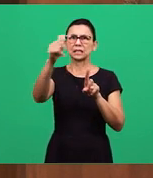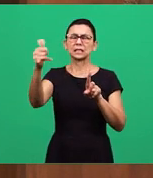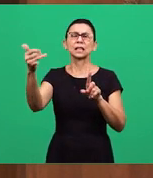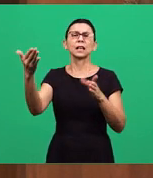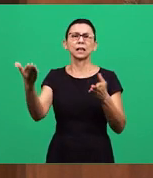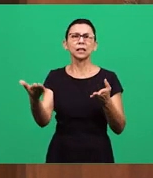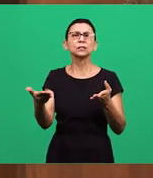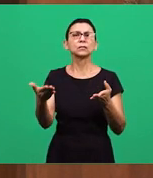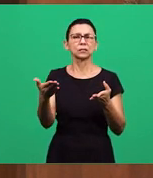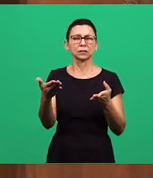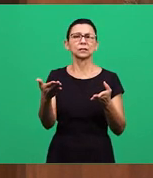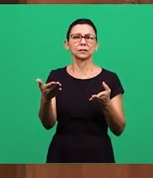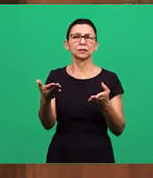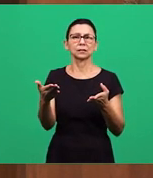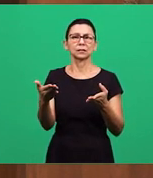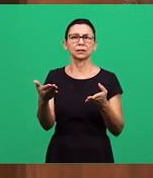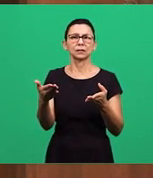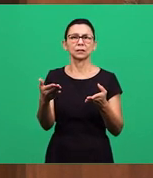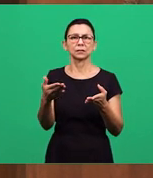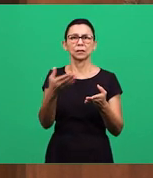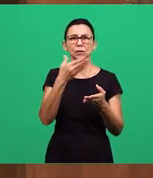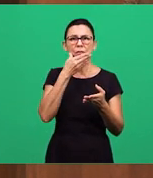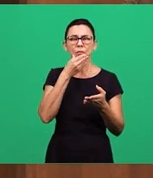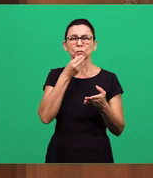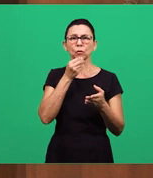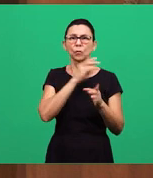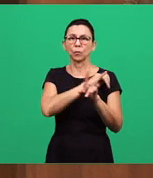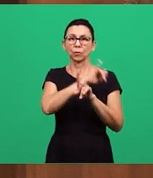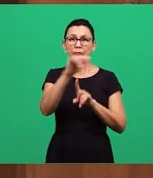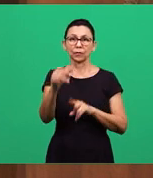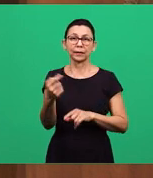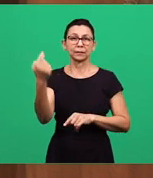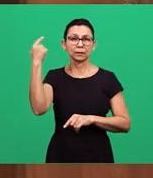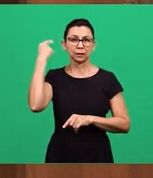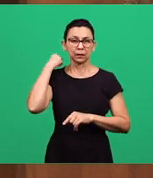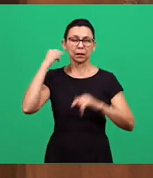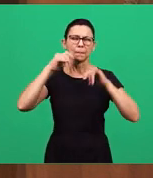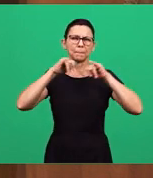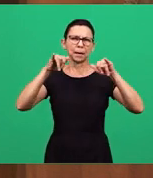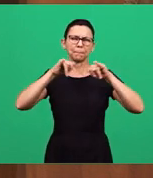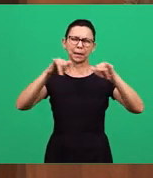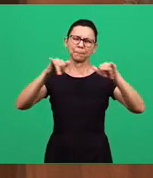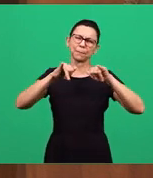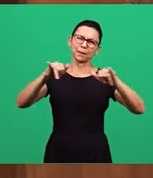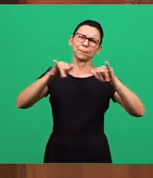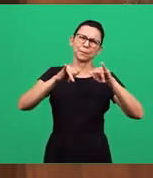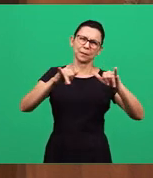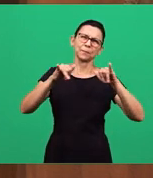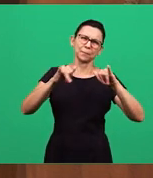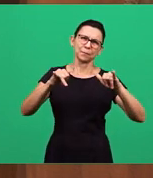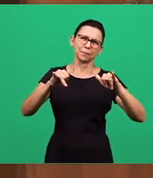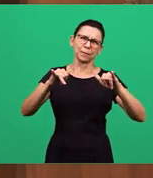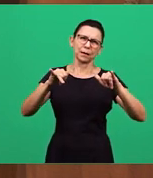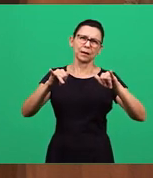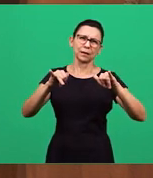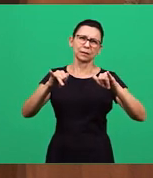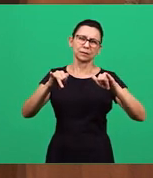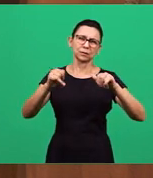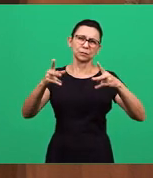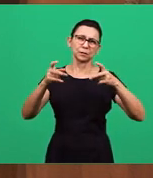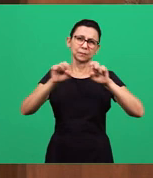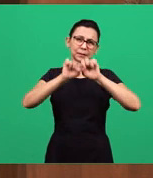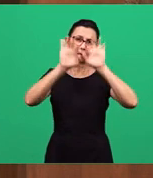énfasis, con tanta vehemencia por los profetas. Aunque esto sea tan